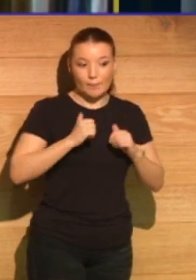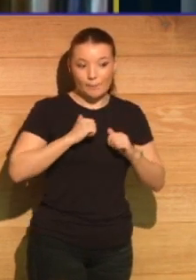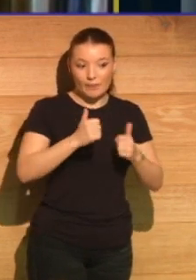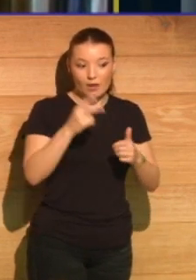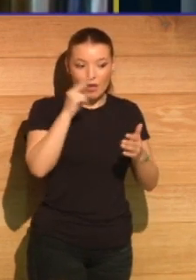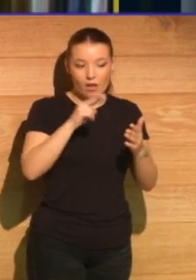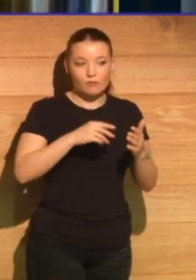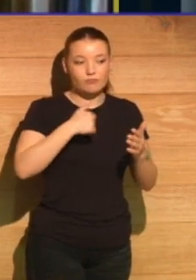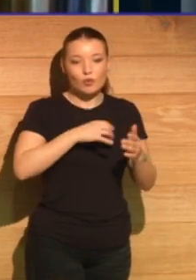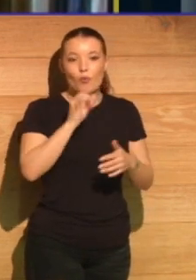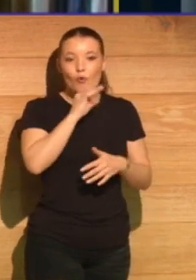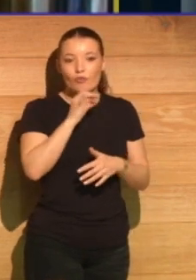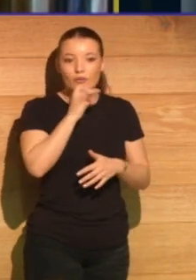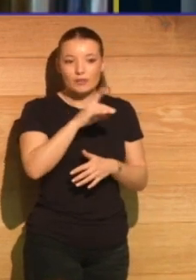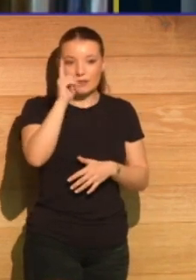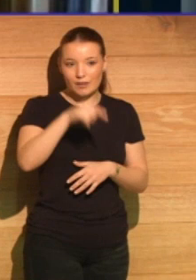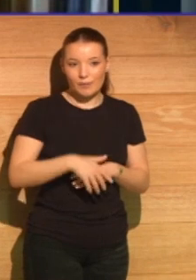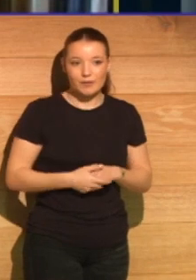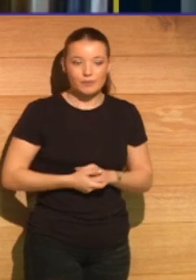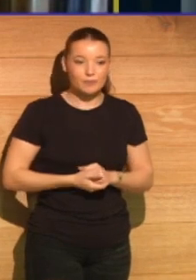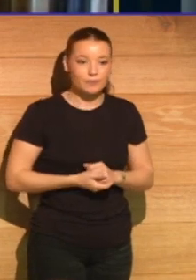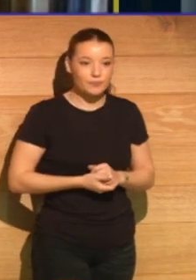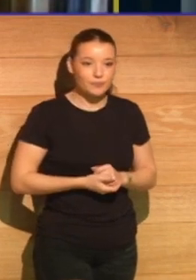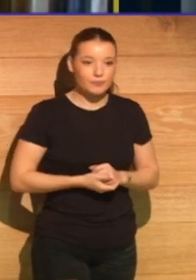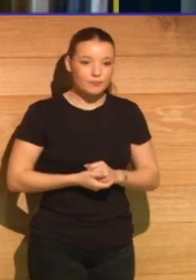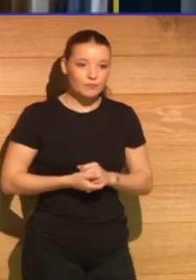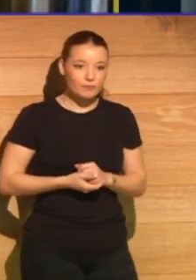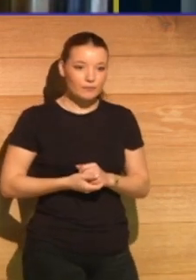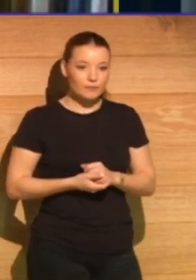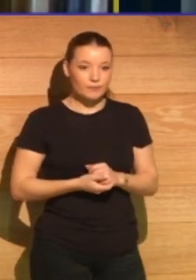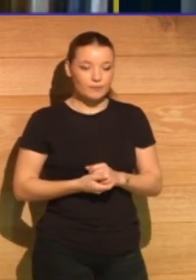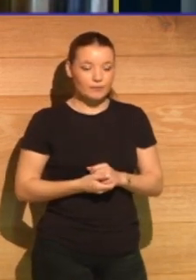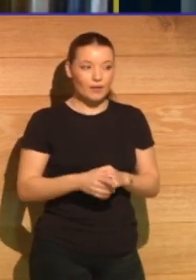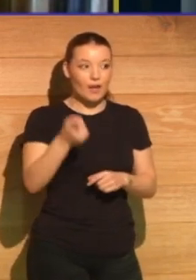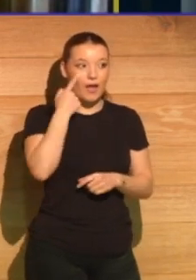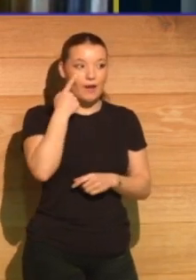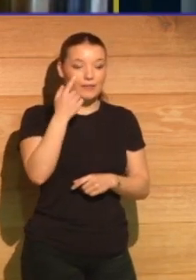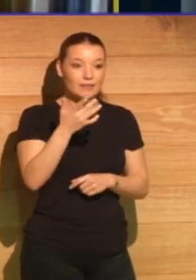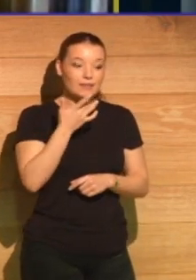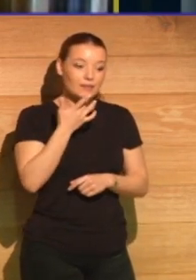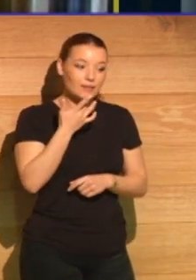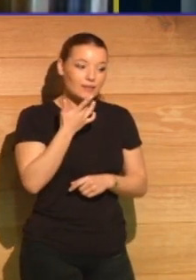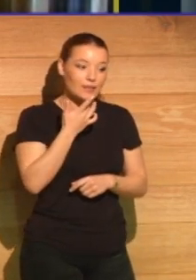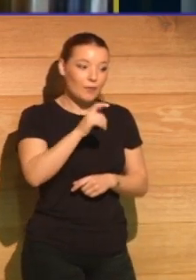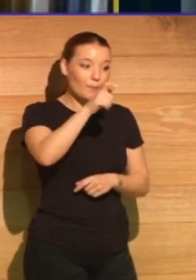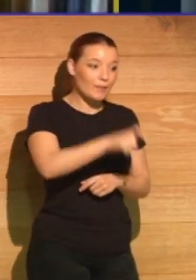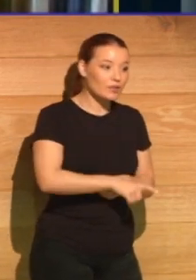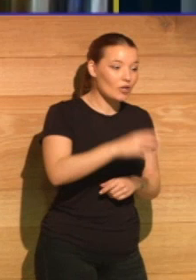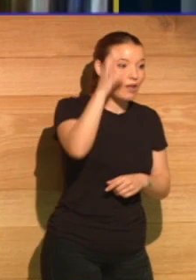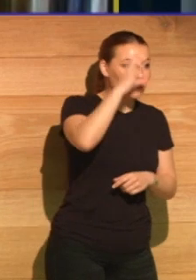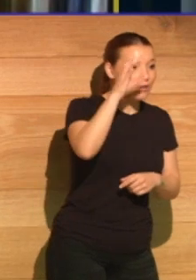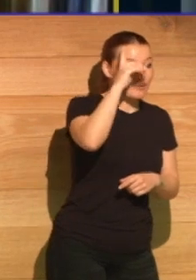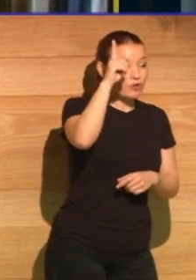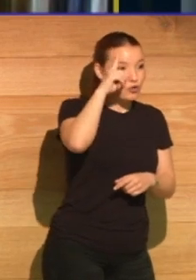¿no? Como mis dos obsesiones, a ver si a la vez unos que no sepan de científicas aprenden